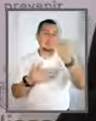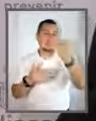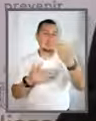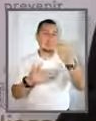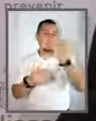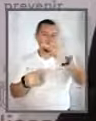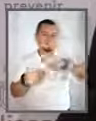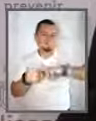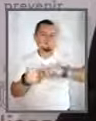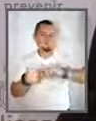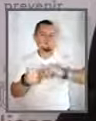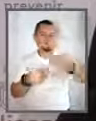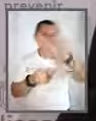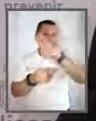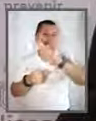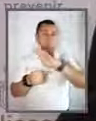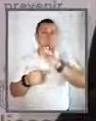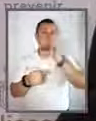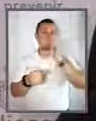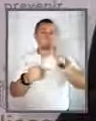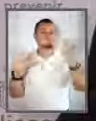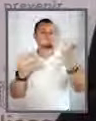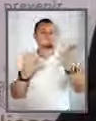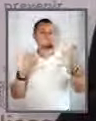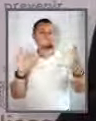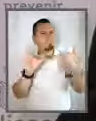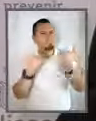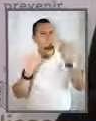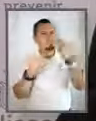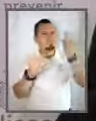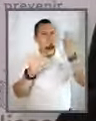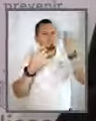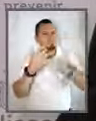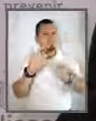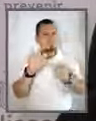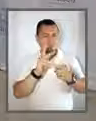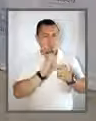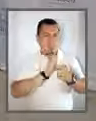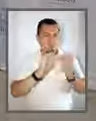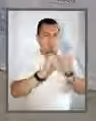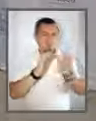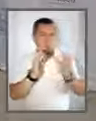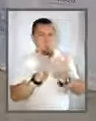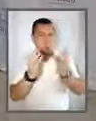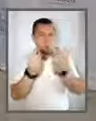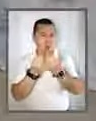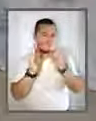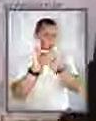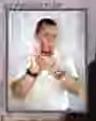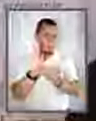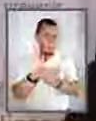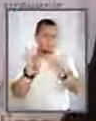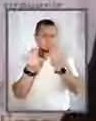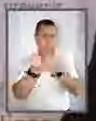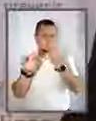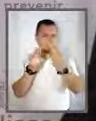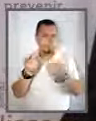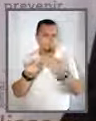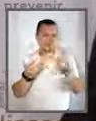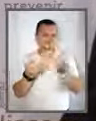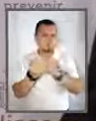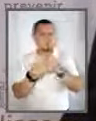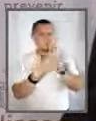llevar a cabo diligencias similares y ante el incumplimiento de una serie de normativas de carácter